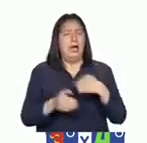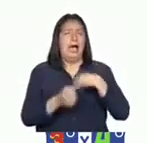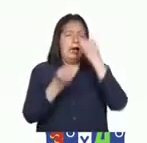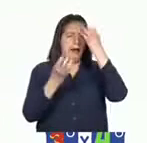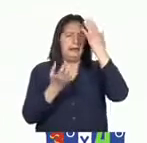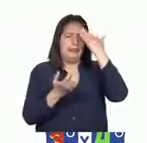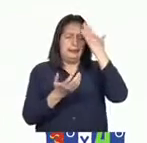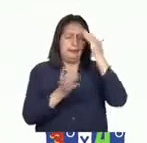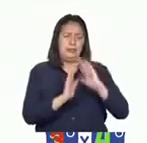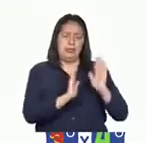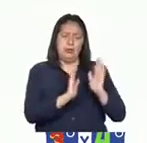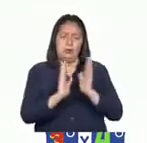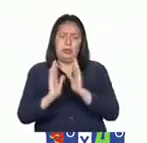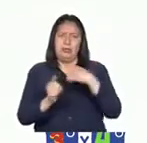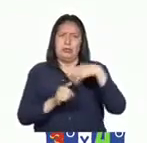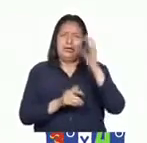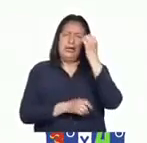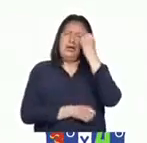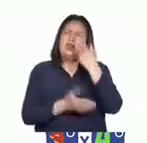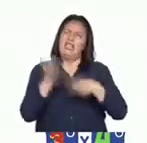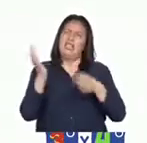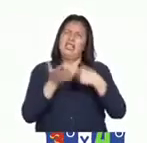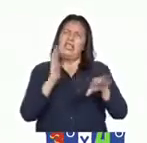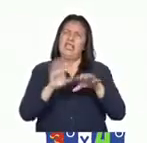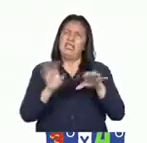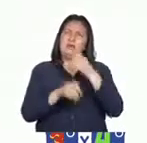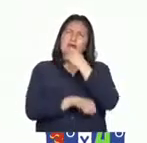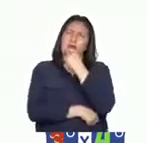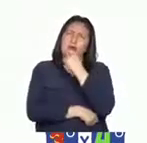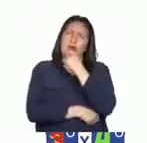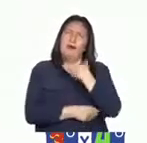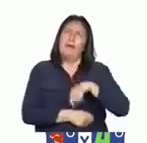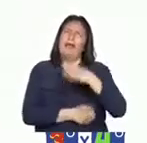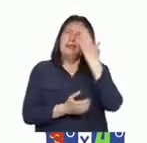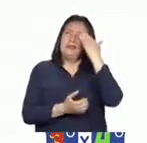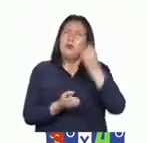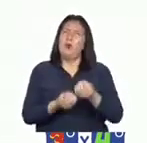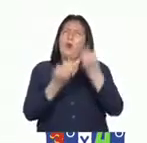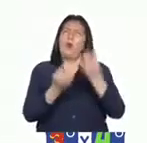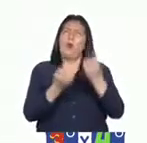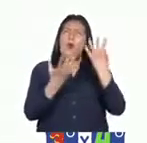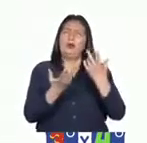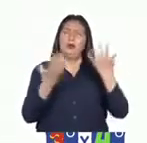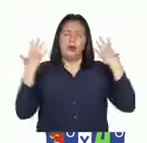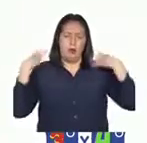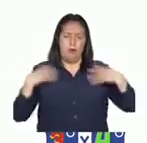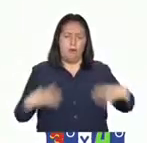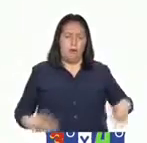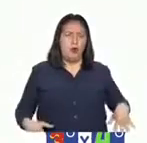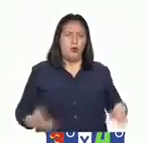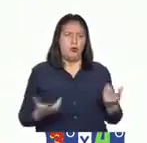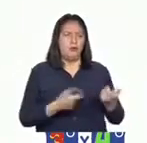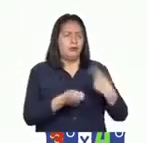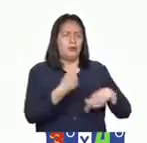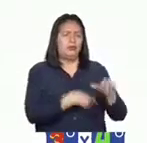esta información organizada, ¿qué operación tendríamos que usar para averiguar cuántos ponchos vendió